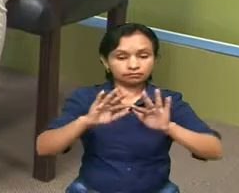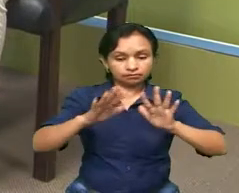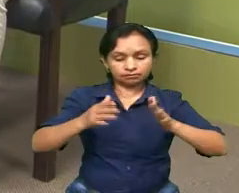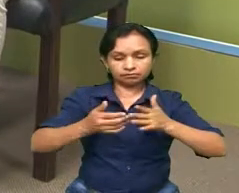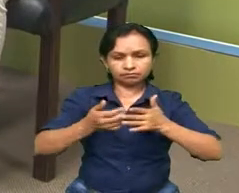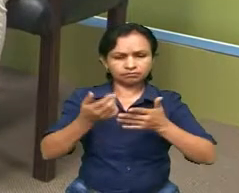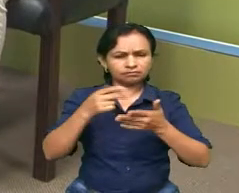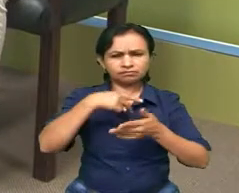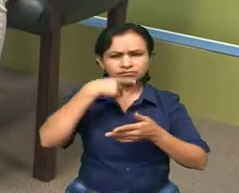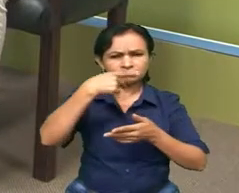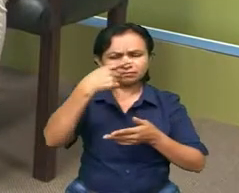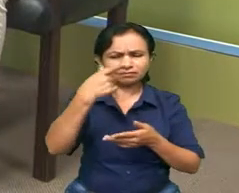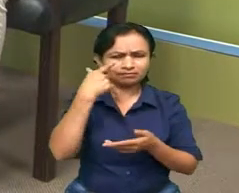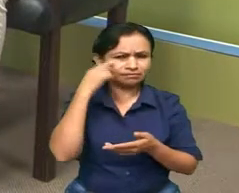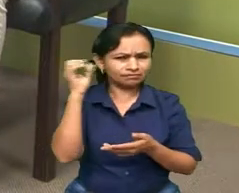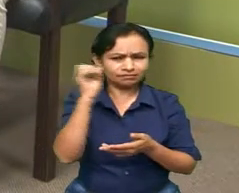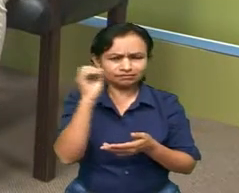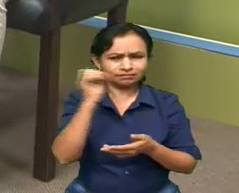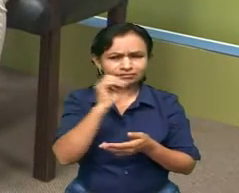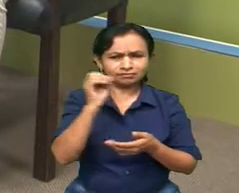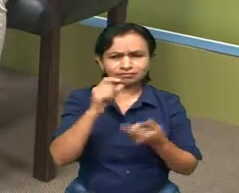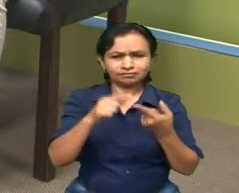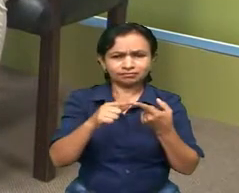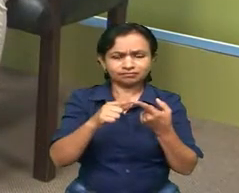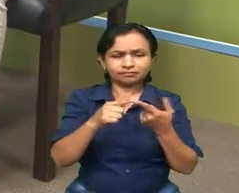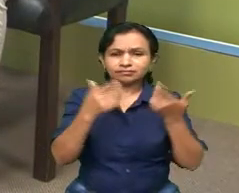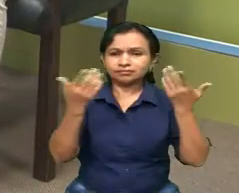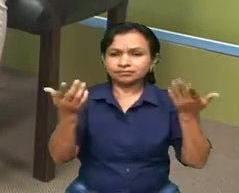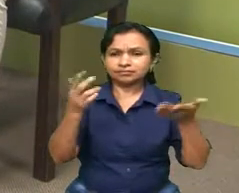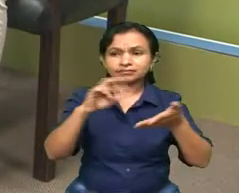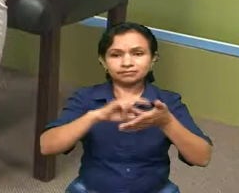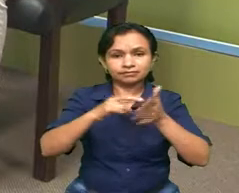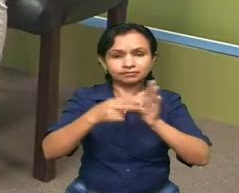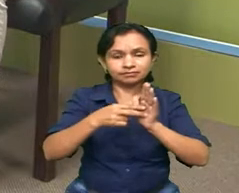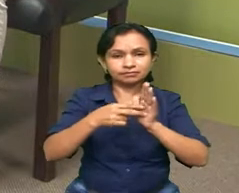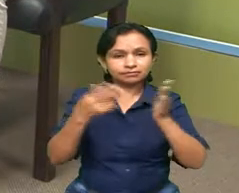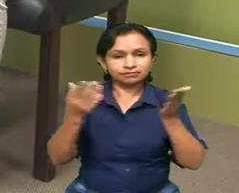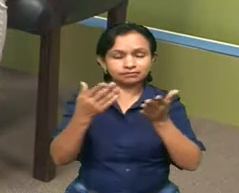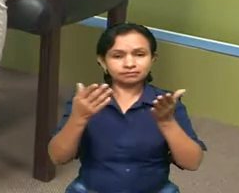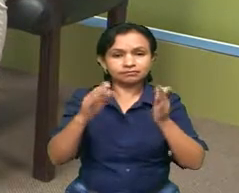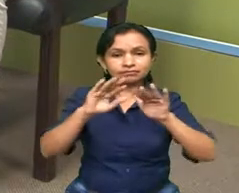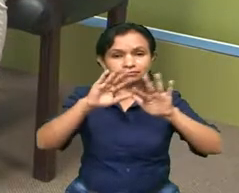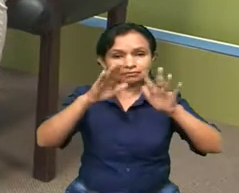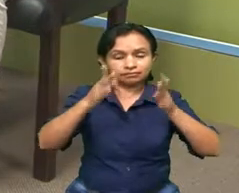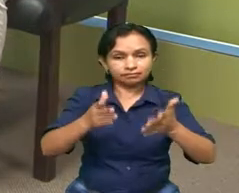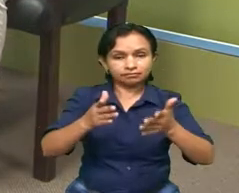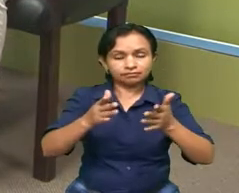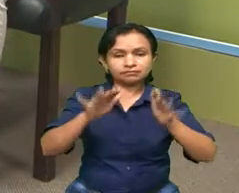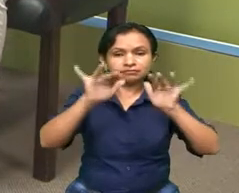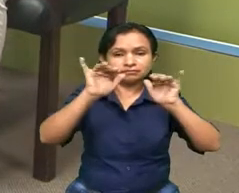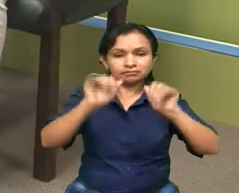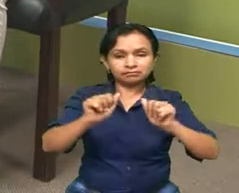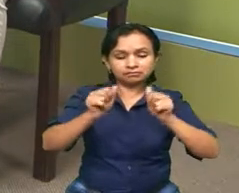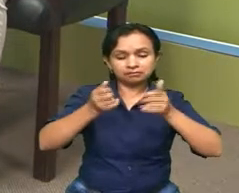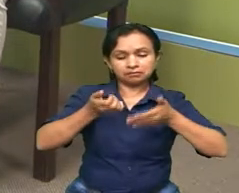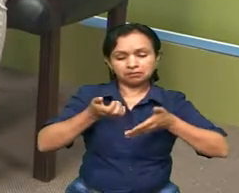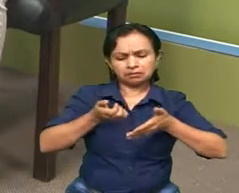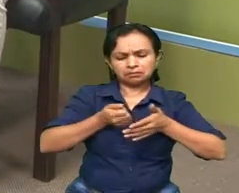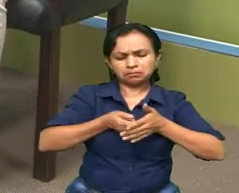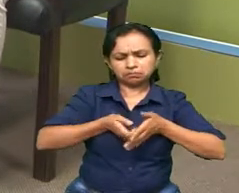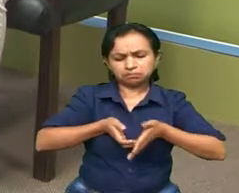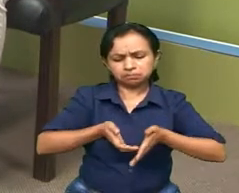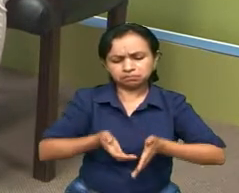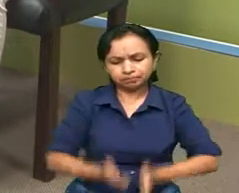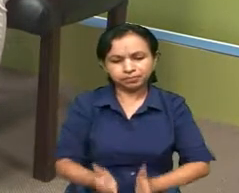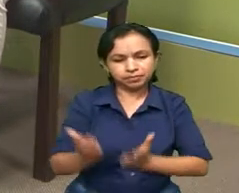no mucha gente no la conoce y que generalmente se llama como la mujer que acaba de dar a luz o